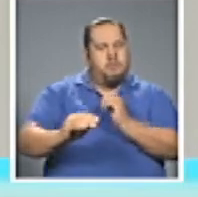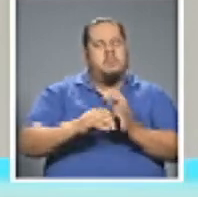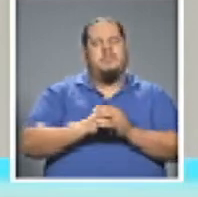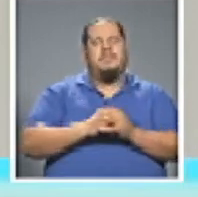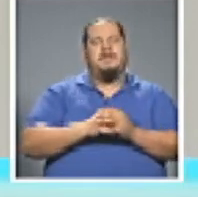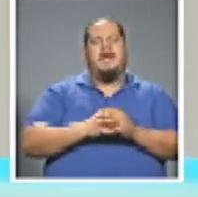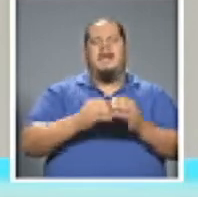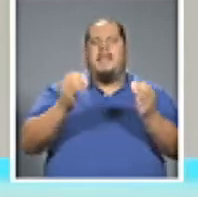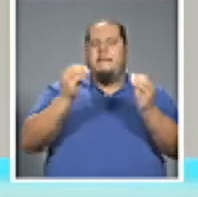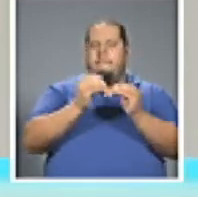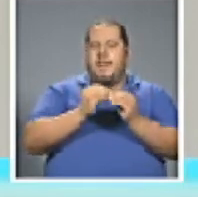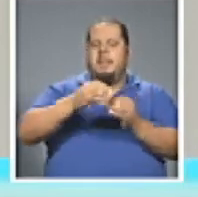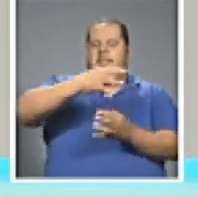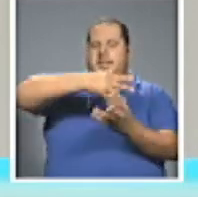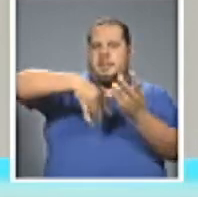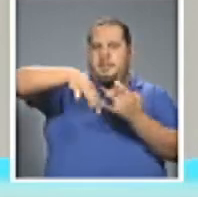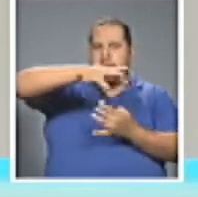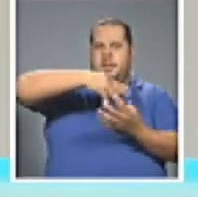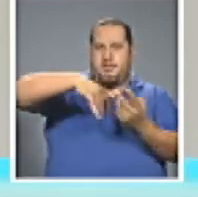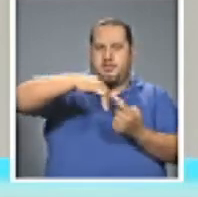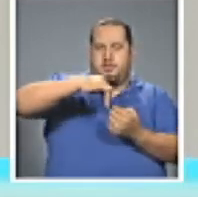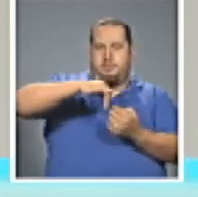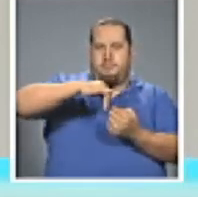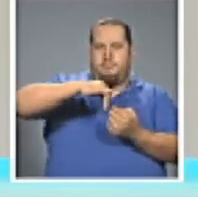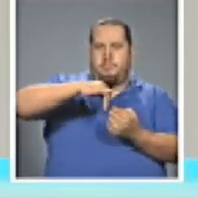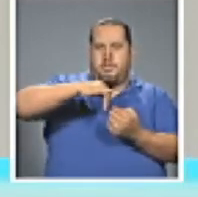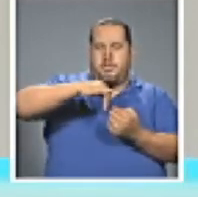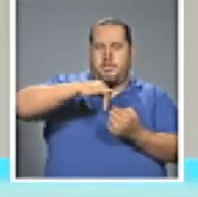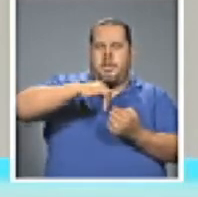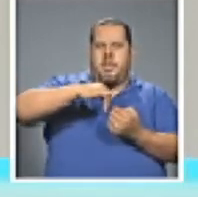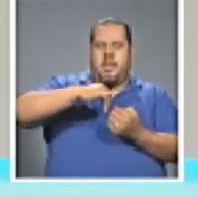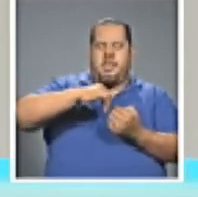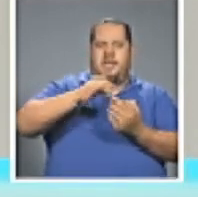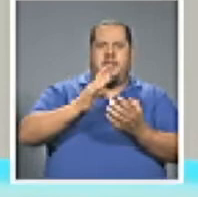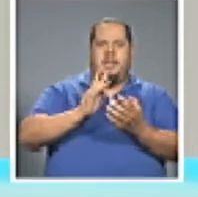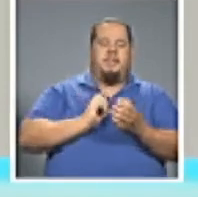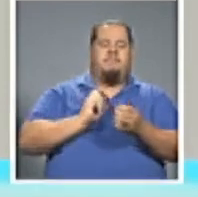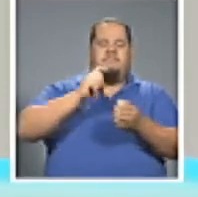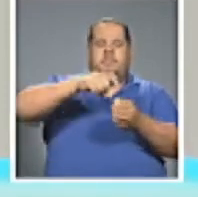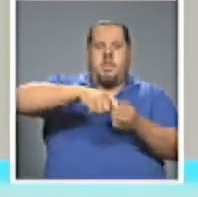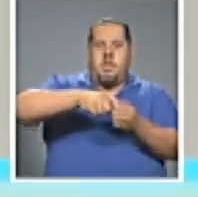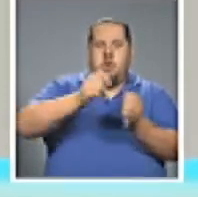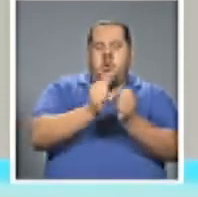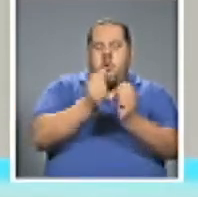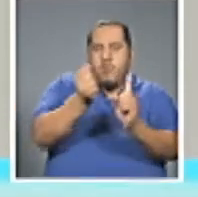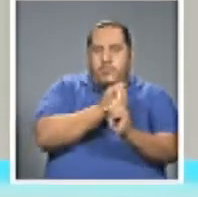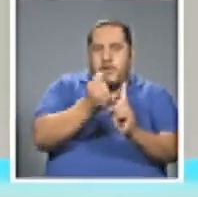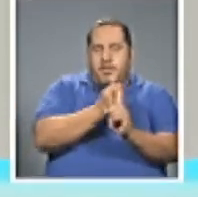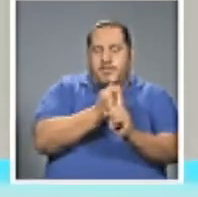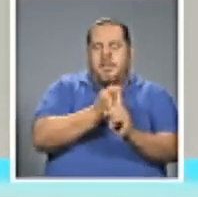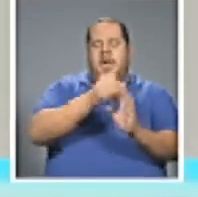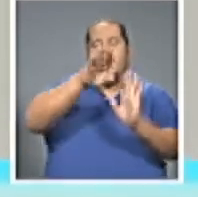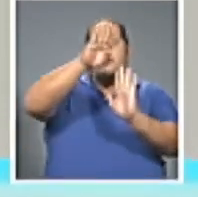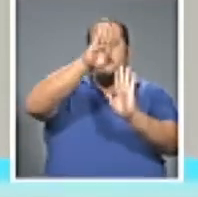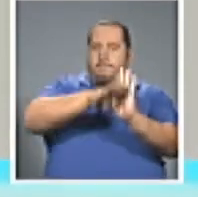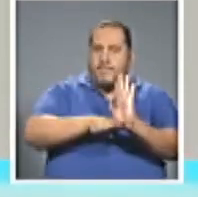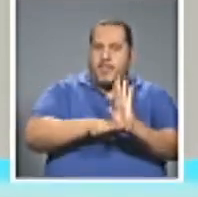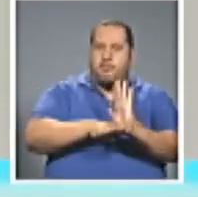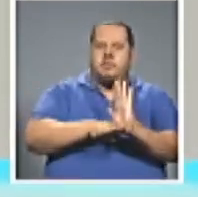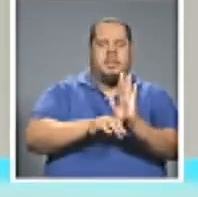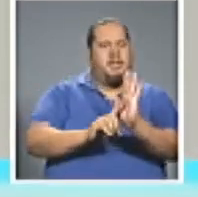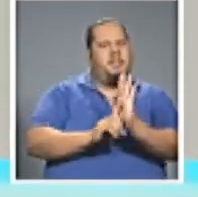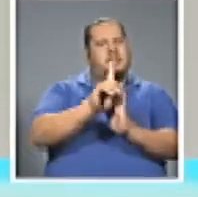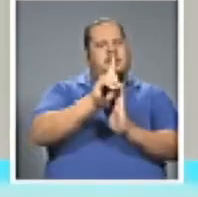más esa interacción está predicada en la violencia, menos va a ser posible esa capacidad de